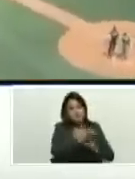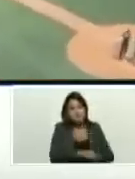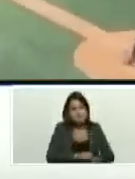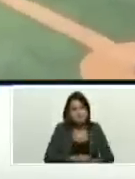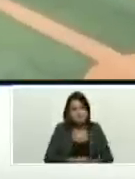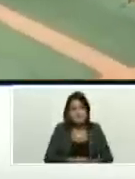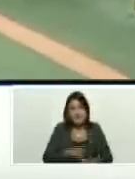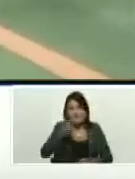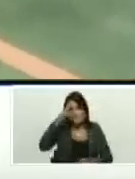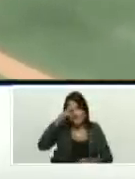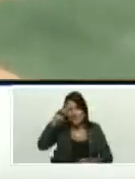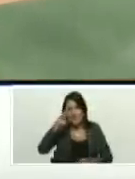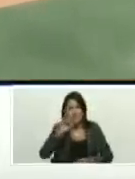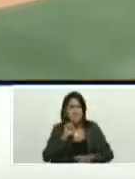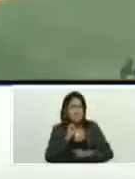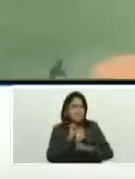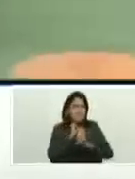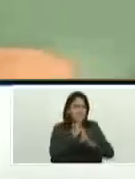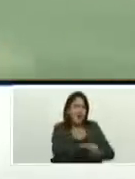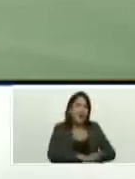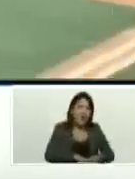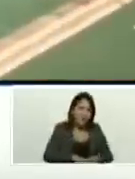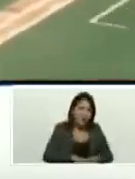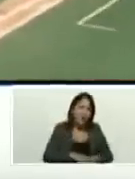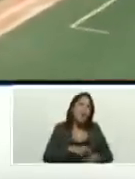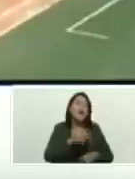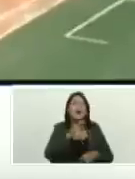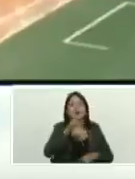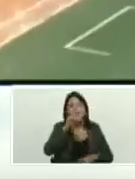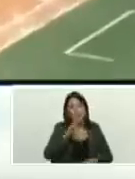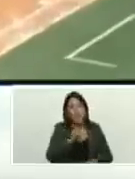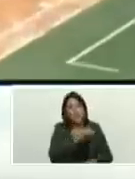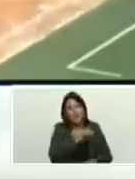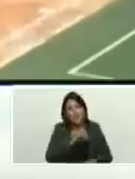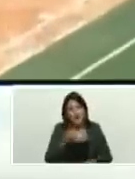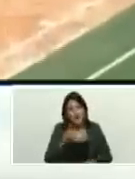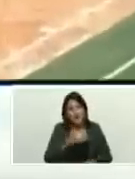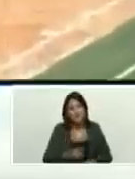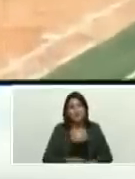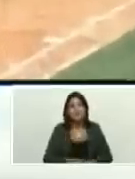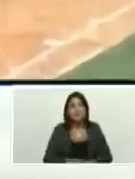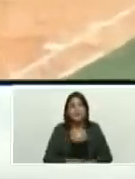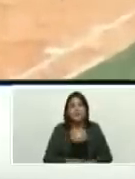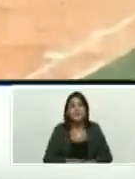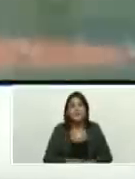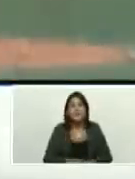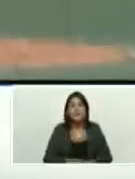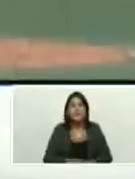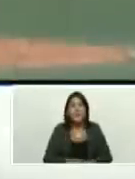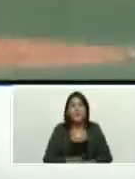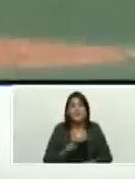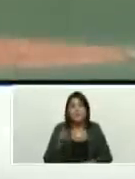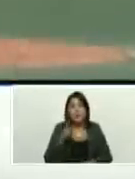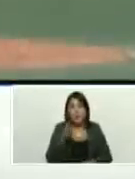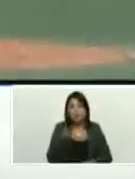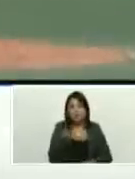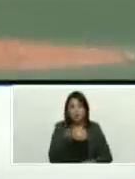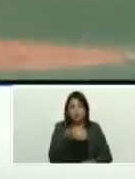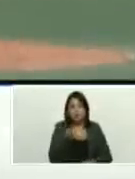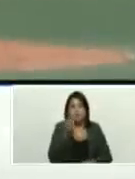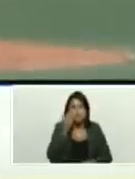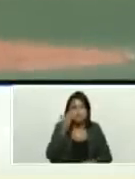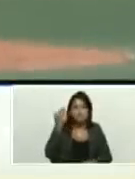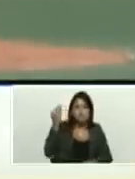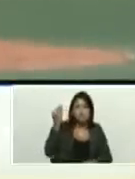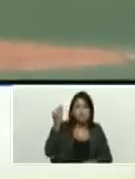México, ping, ping, ping, ping, primer jonrón en la historia del Estadio Monumental